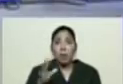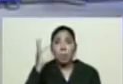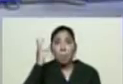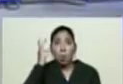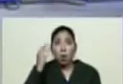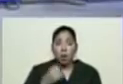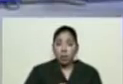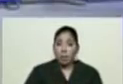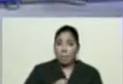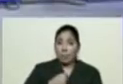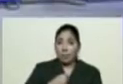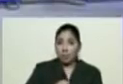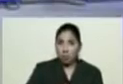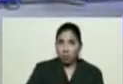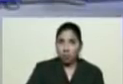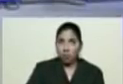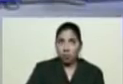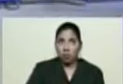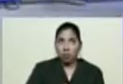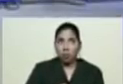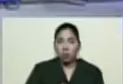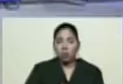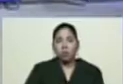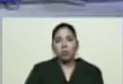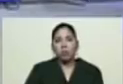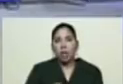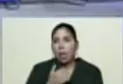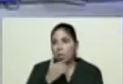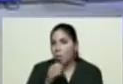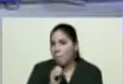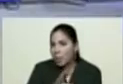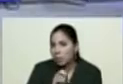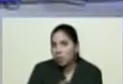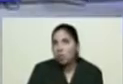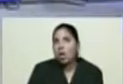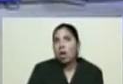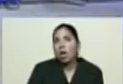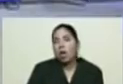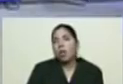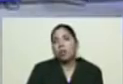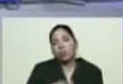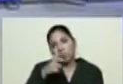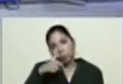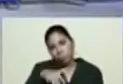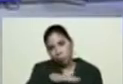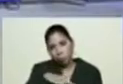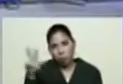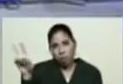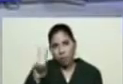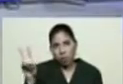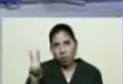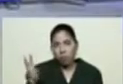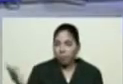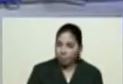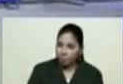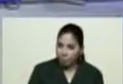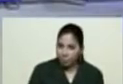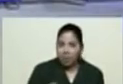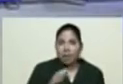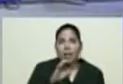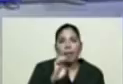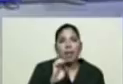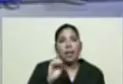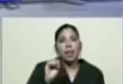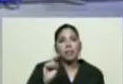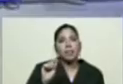envíe un mensaje al pueblo venezolano y a todos los participantes en la jornada Todos Somos Venezuela. Bienvenida, Estela, a